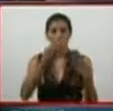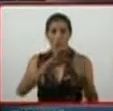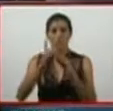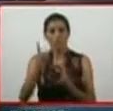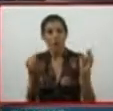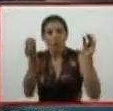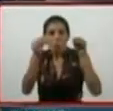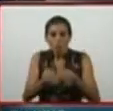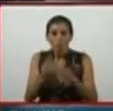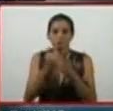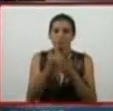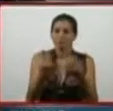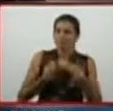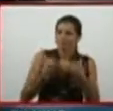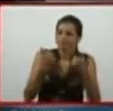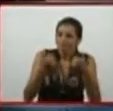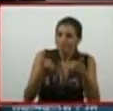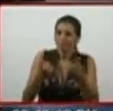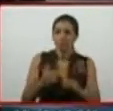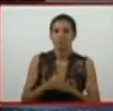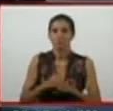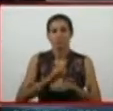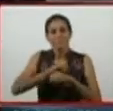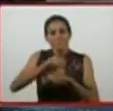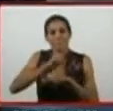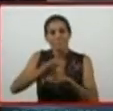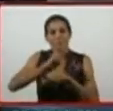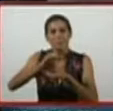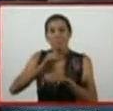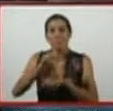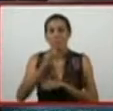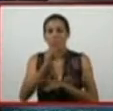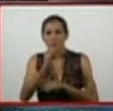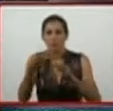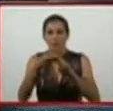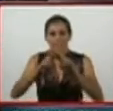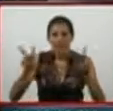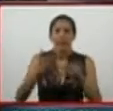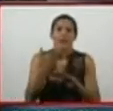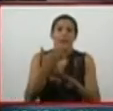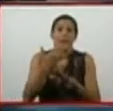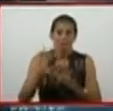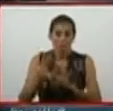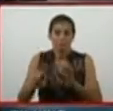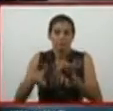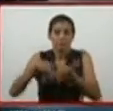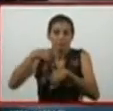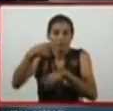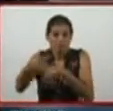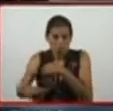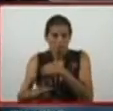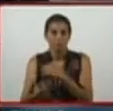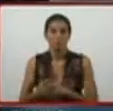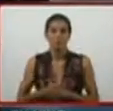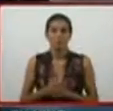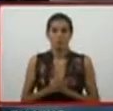acuerdos mínimos de convivencia y de emitir mensajes de paz. Ahora, si más adelante, por ejemplo, se genera una industria para